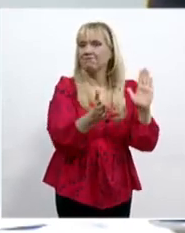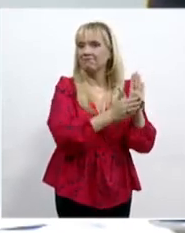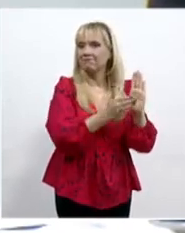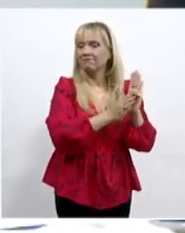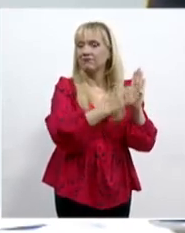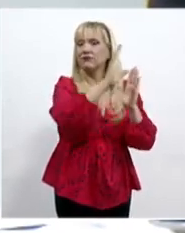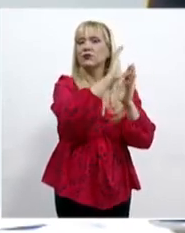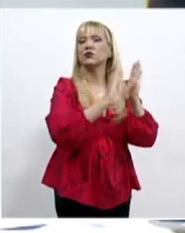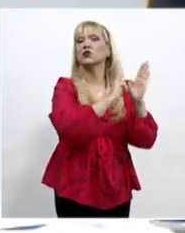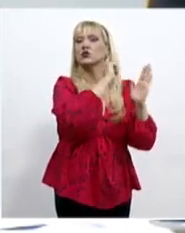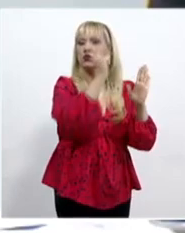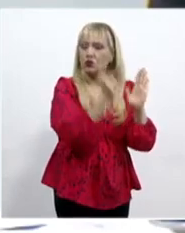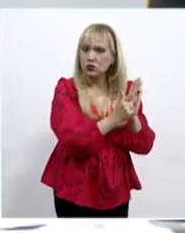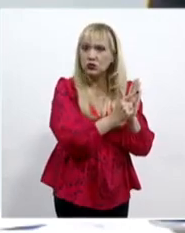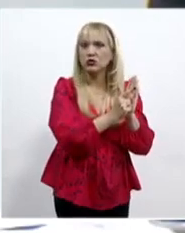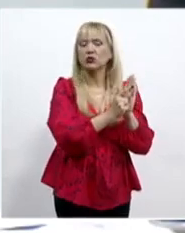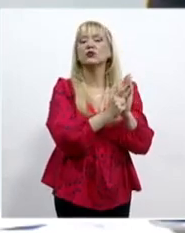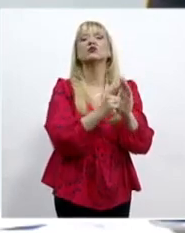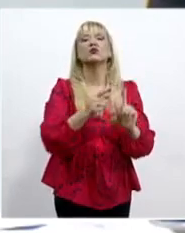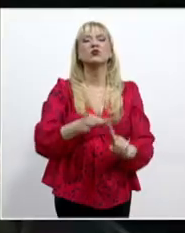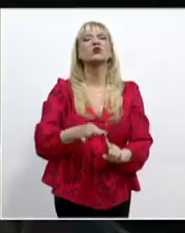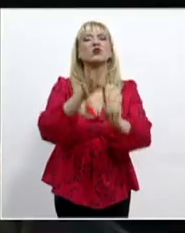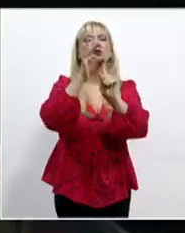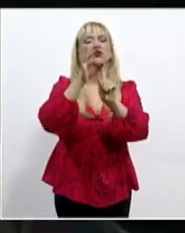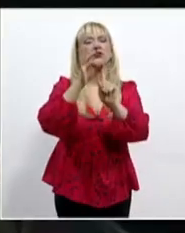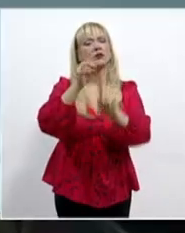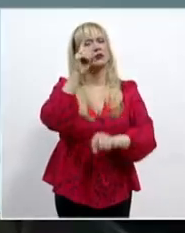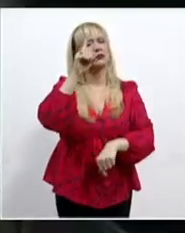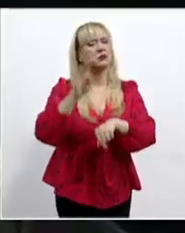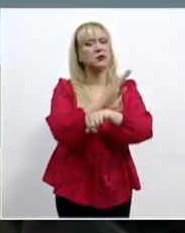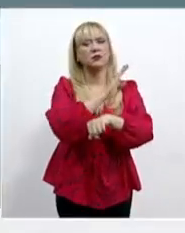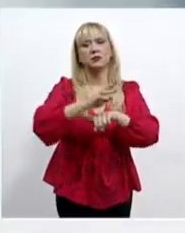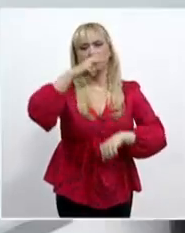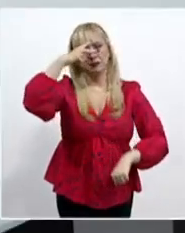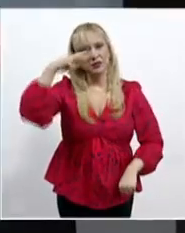Constitución. Hagámoslo por el bien de México.